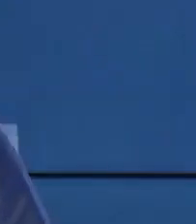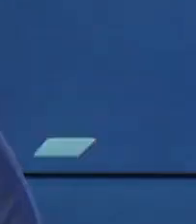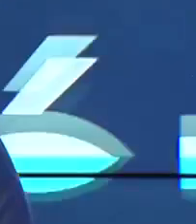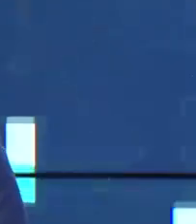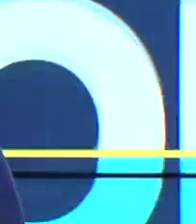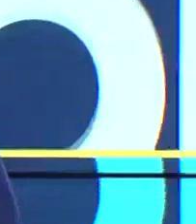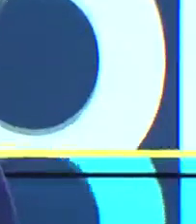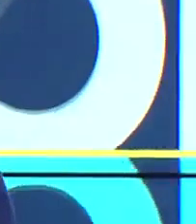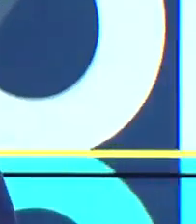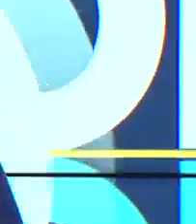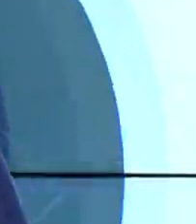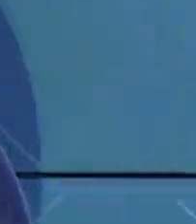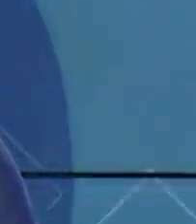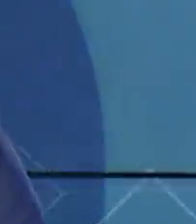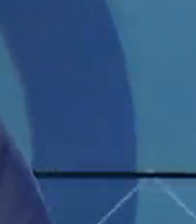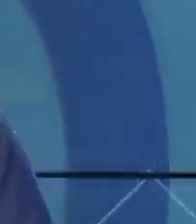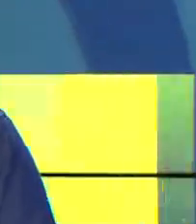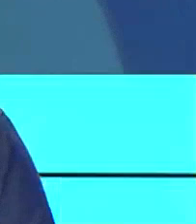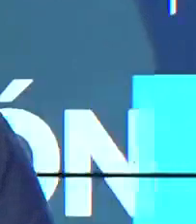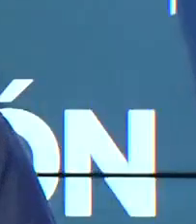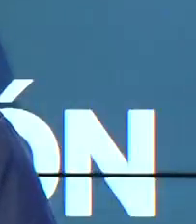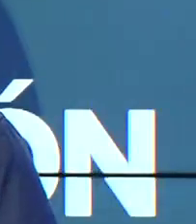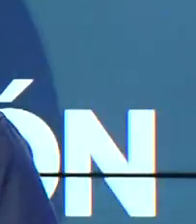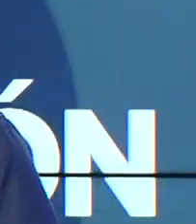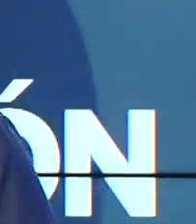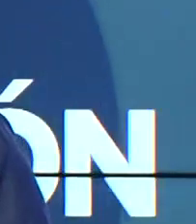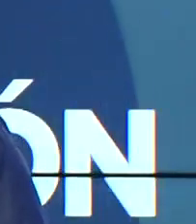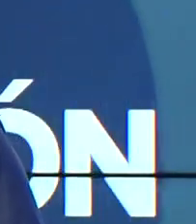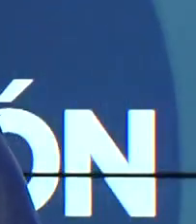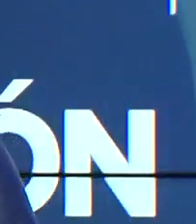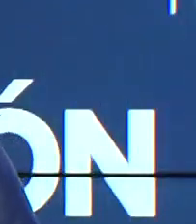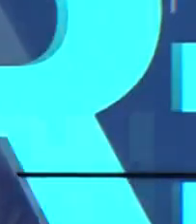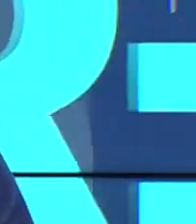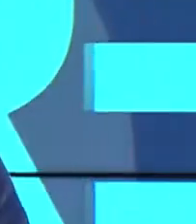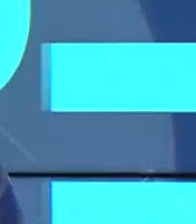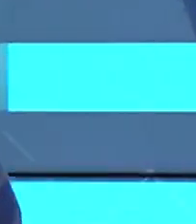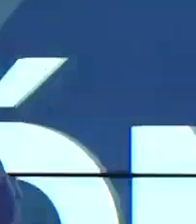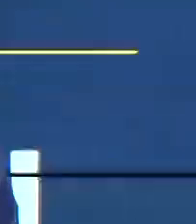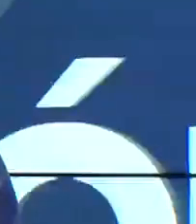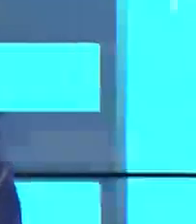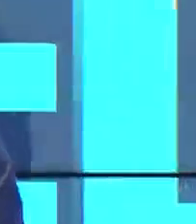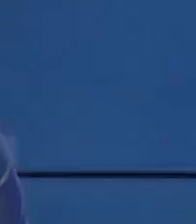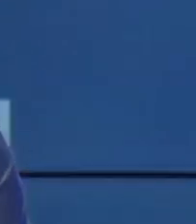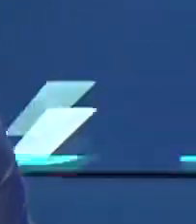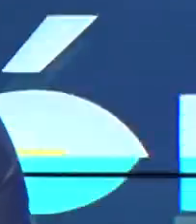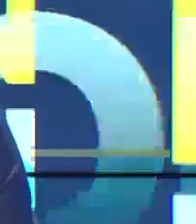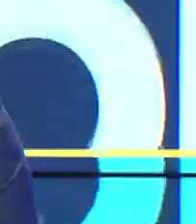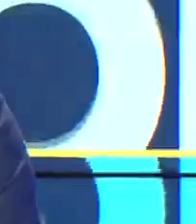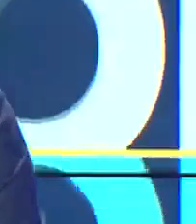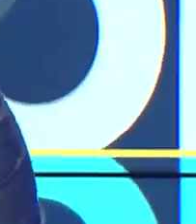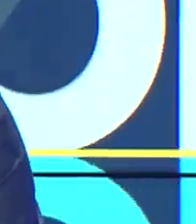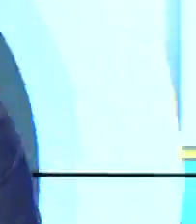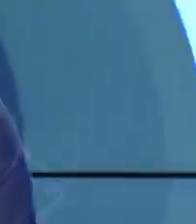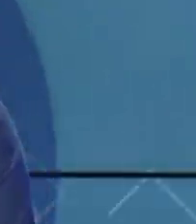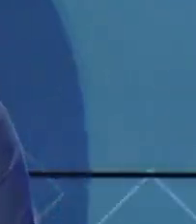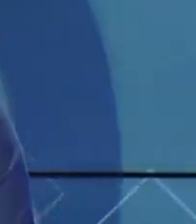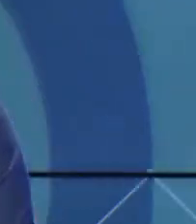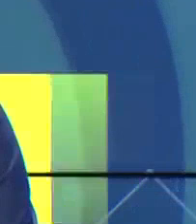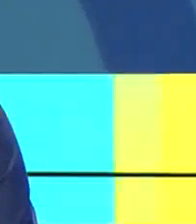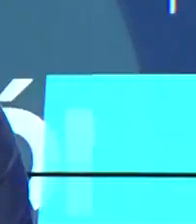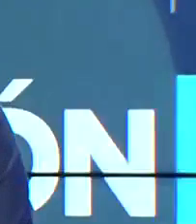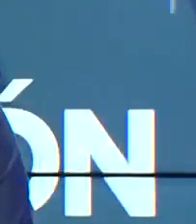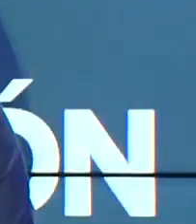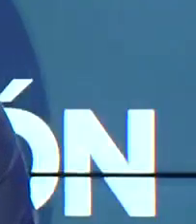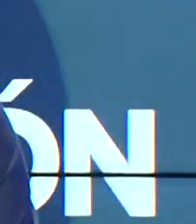Por cierto que es factible, según la ministra Yarza, volver a reinfectarse, y es por eso que se ha intensificado el proceso de vacunación en